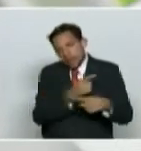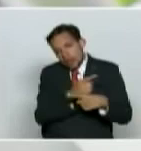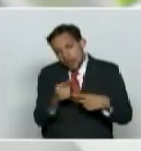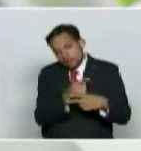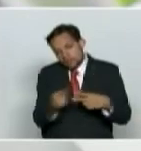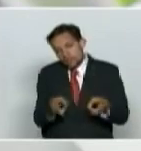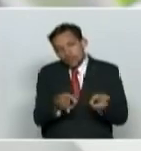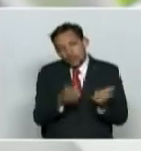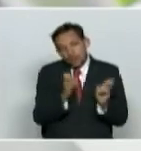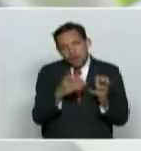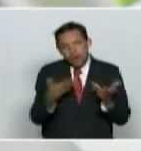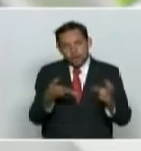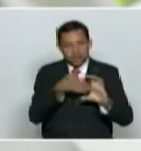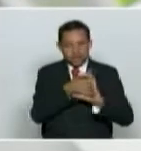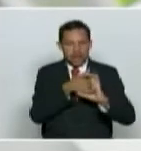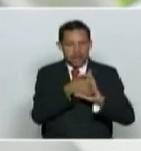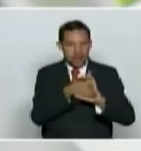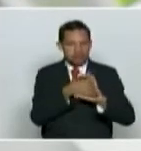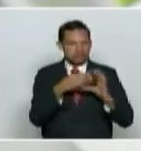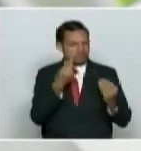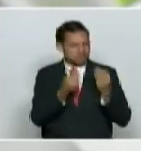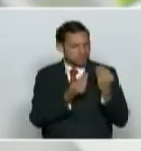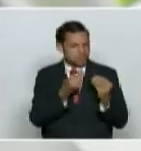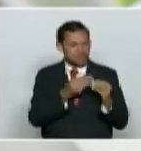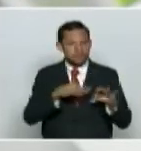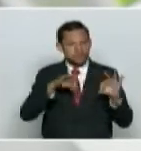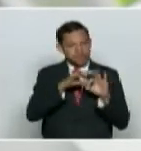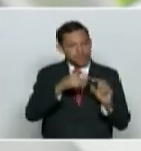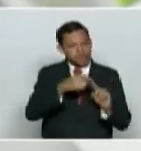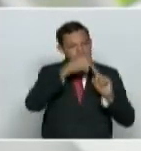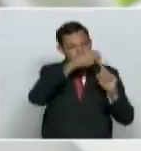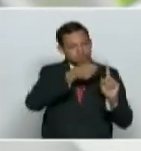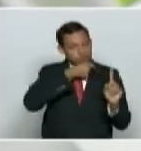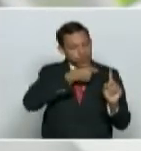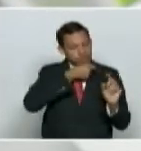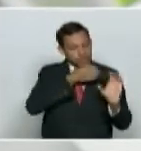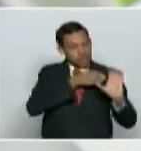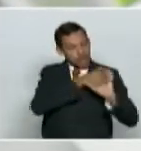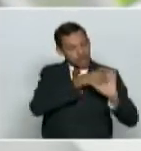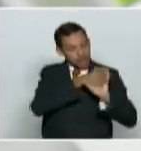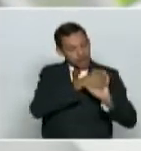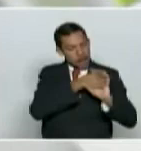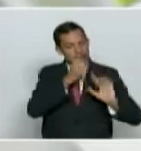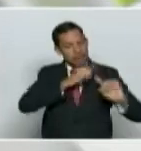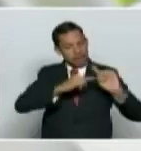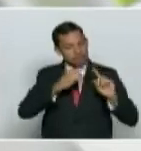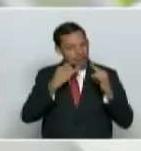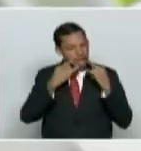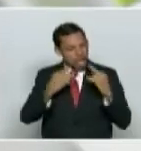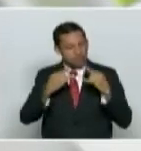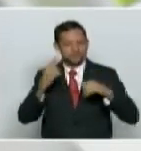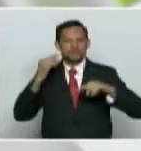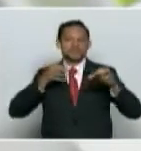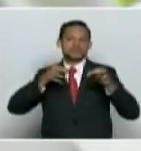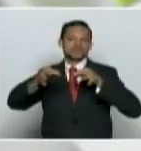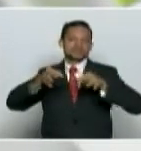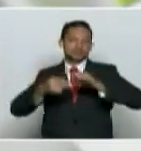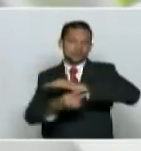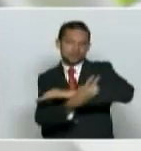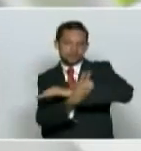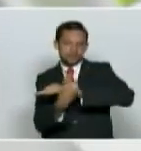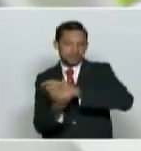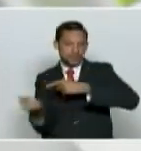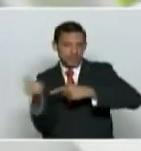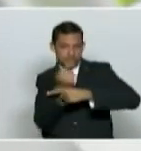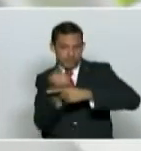las novedades de nuestro canal. ¿Qué hay de relevante esta semana para nuestros televidentes que les pueda llamar mucho la atención? Sacamos uno durante